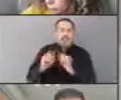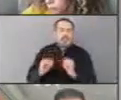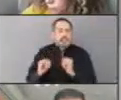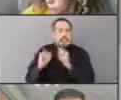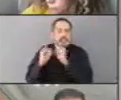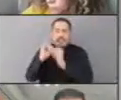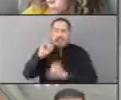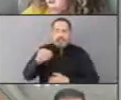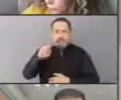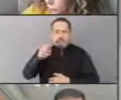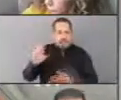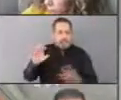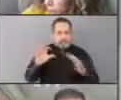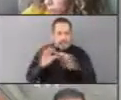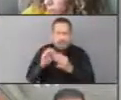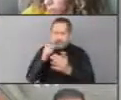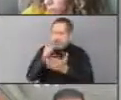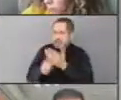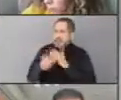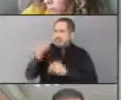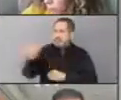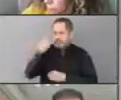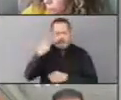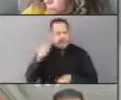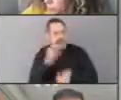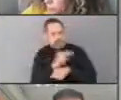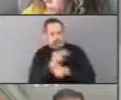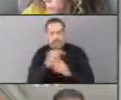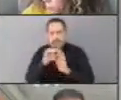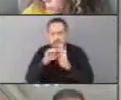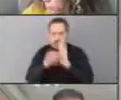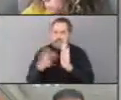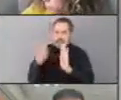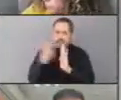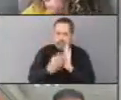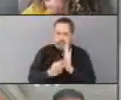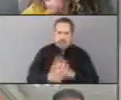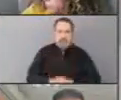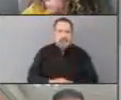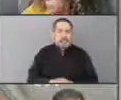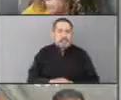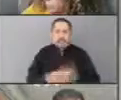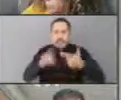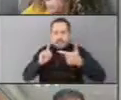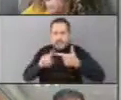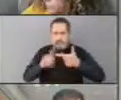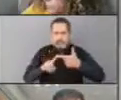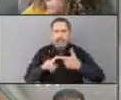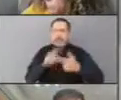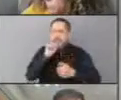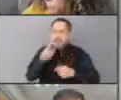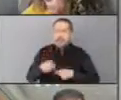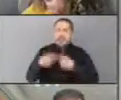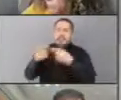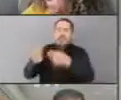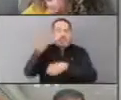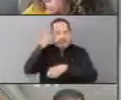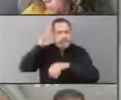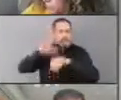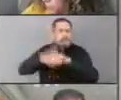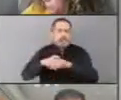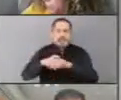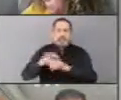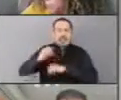Nacional Electoral en los términos establecidos en la sentencia. Séptimo, se vincula a la Dirección Ejecutiva